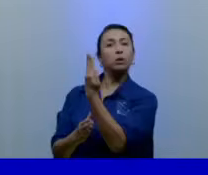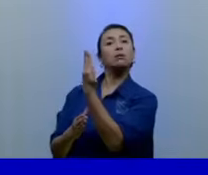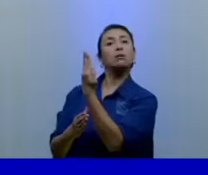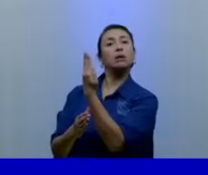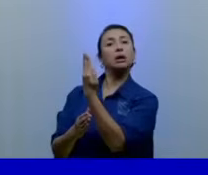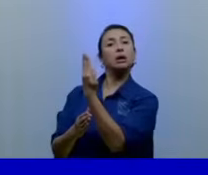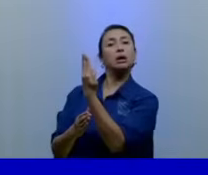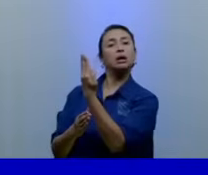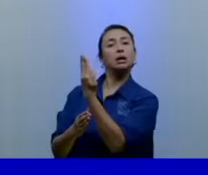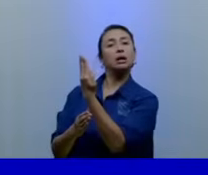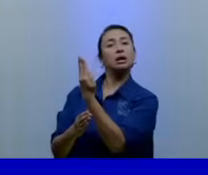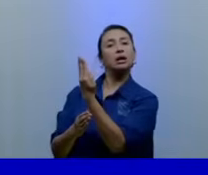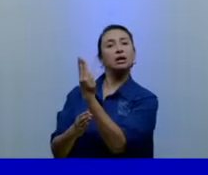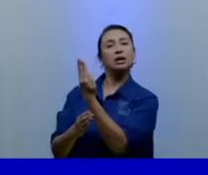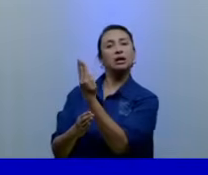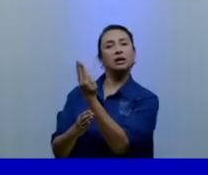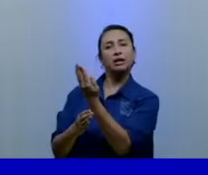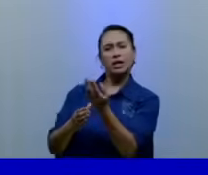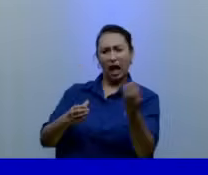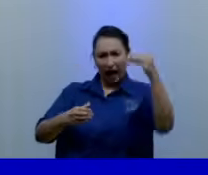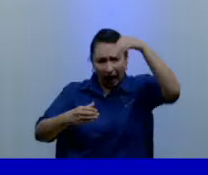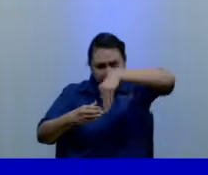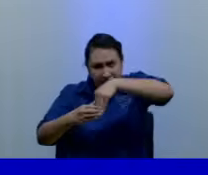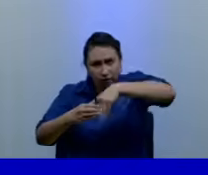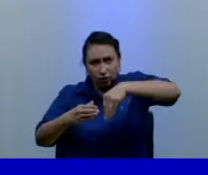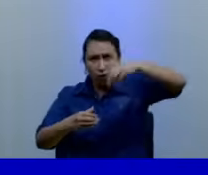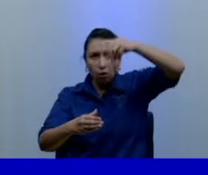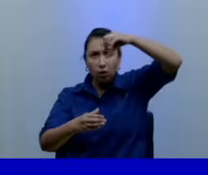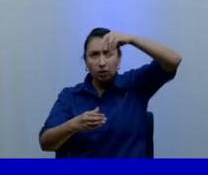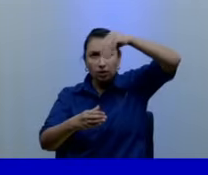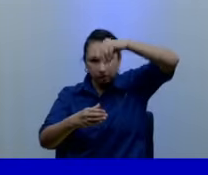y póngale sal en ella.